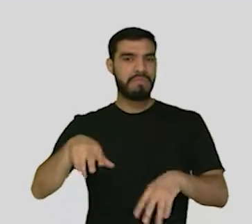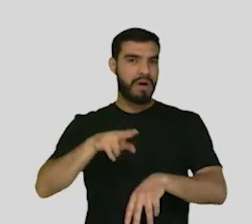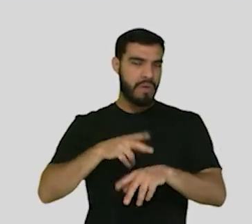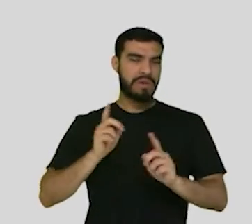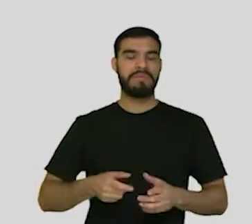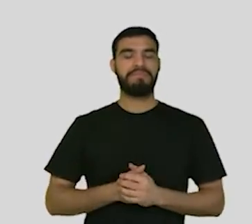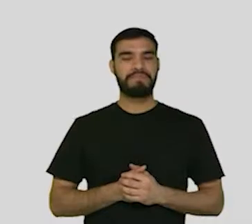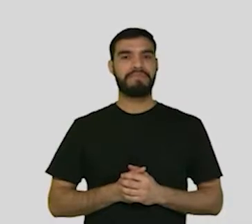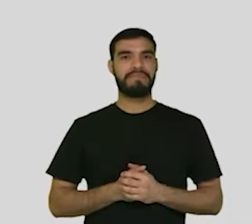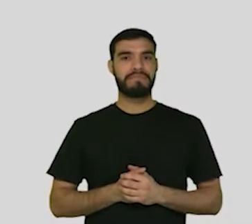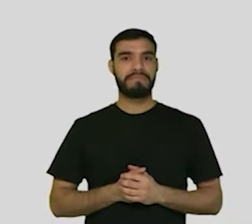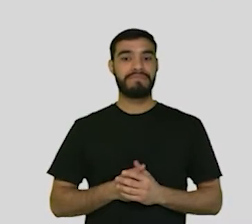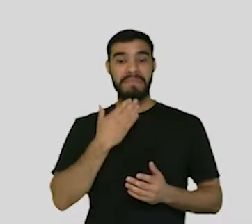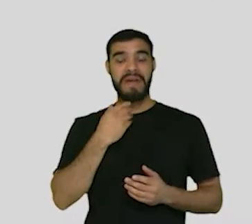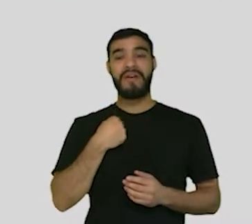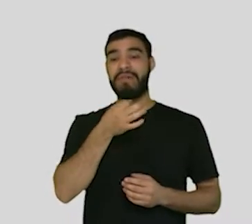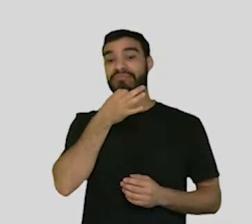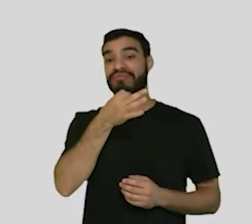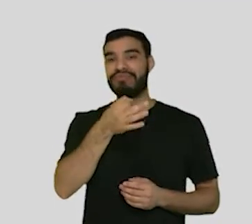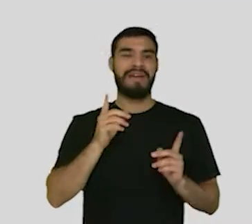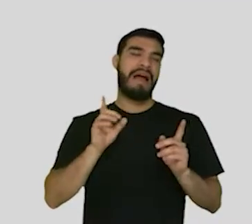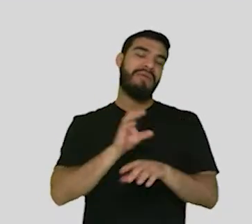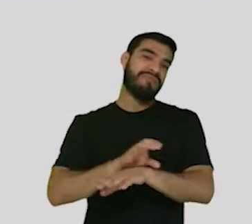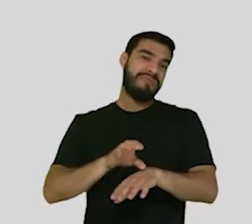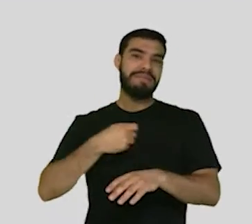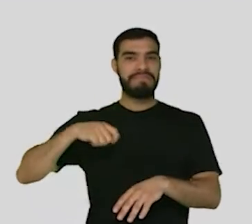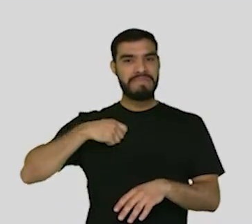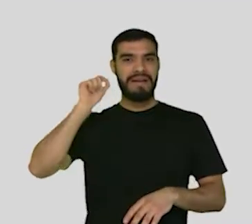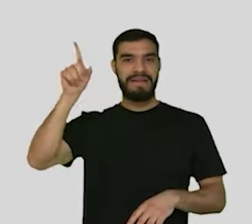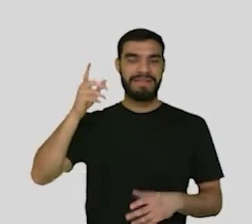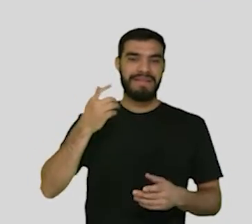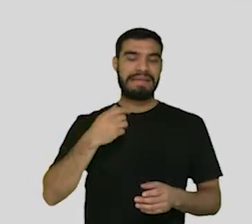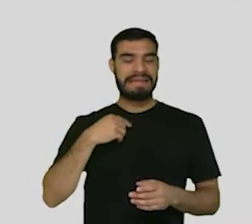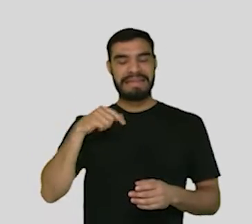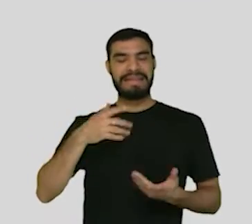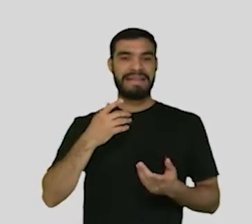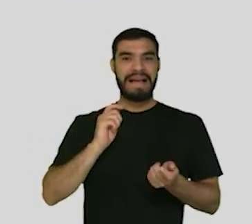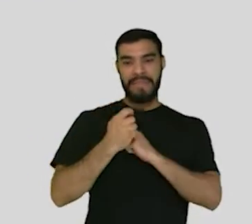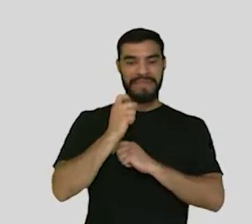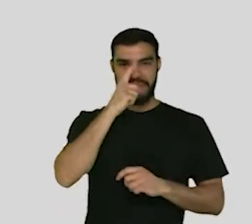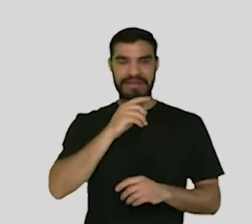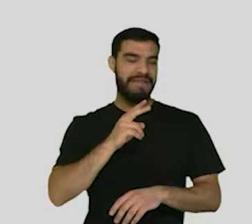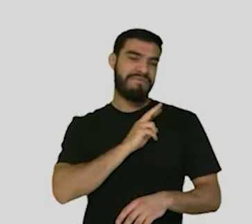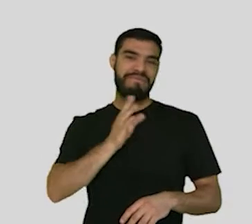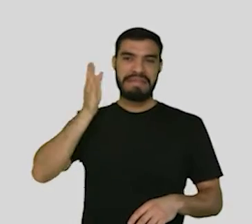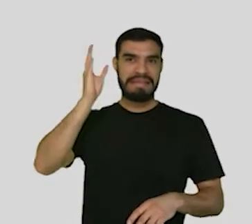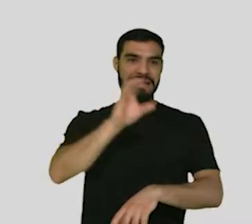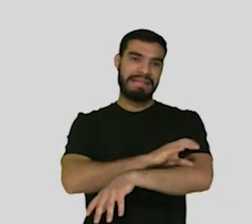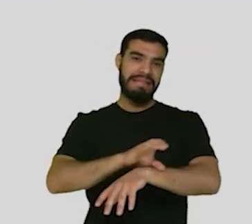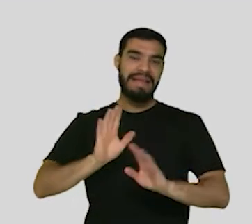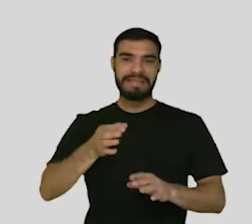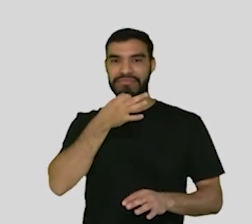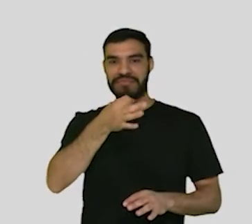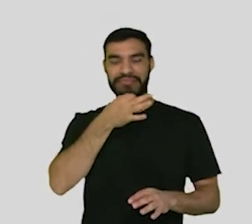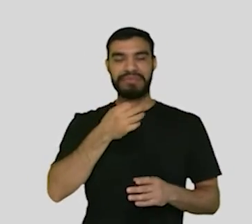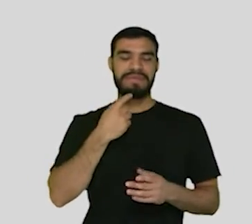señe eriapua, yepa. Aunque el acento. Humo guapase. Pe van ningún derecho, pe poco cuere de cota, yepa.